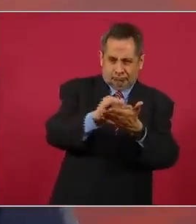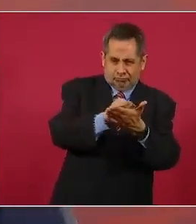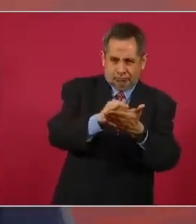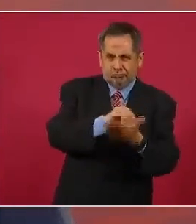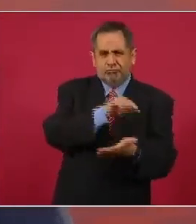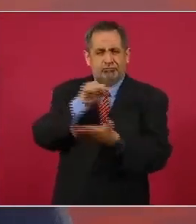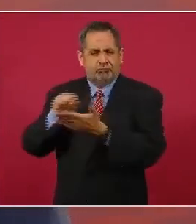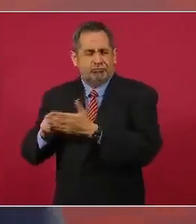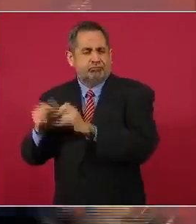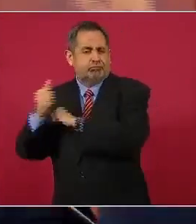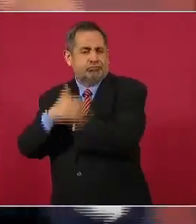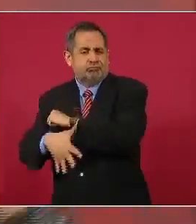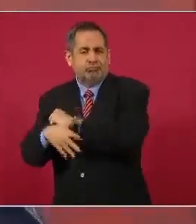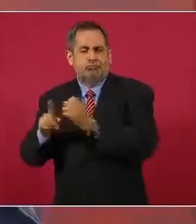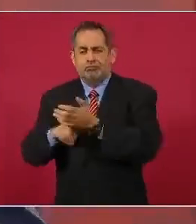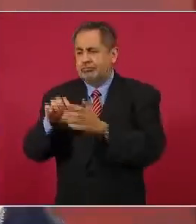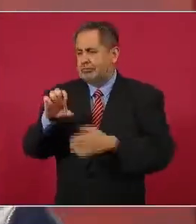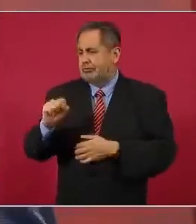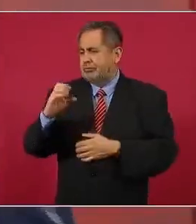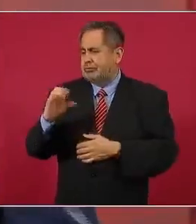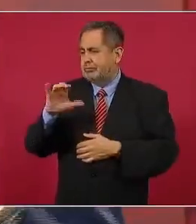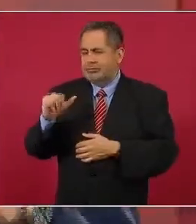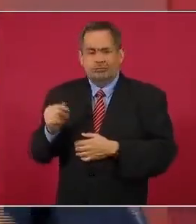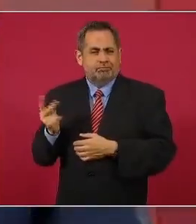escocesa, y Poinsen